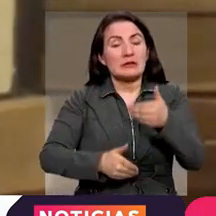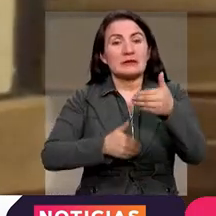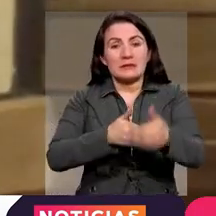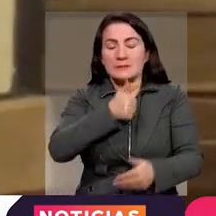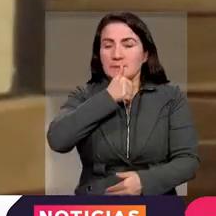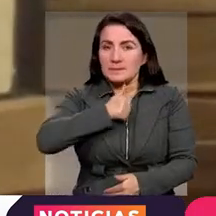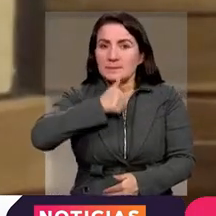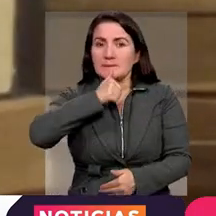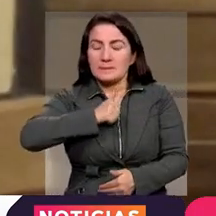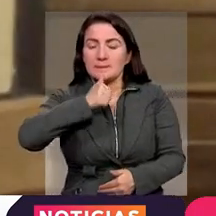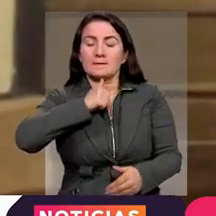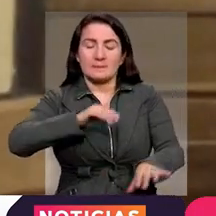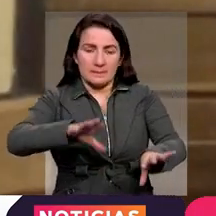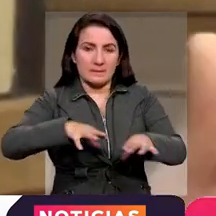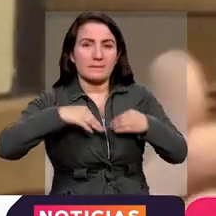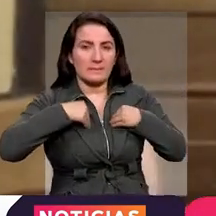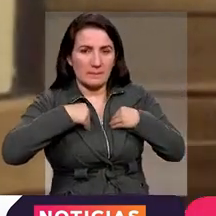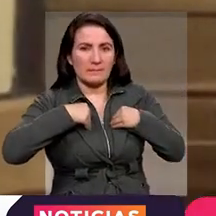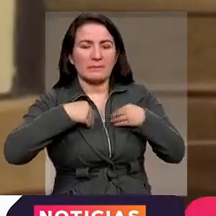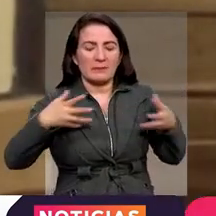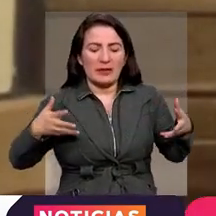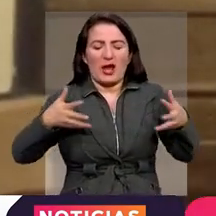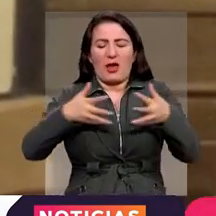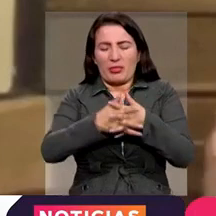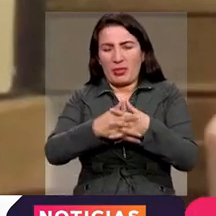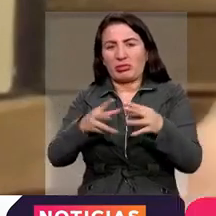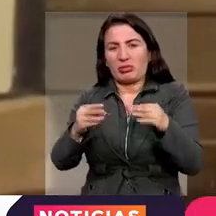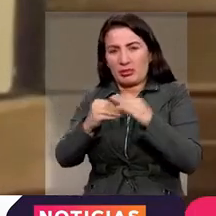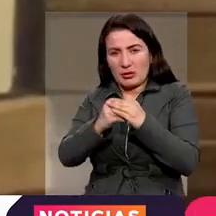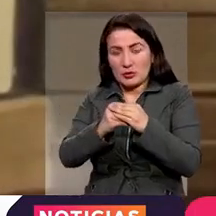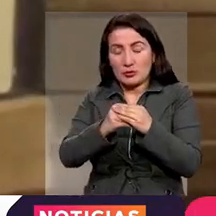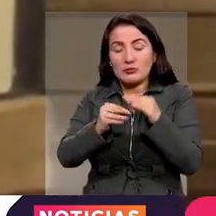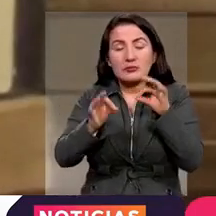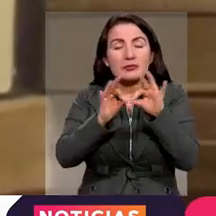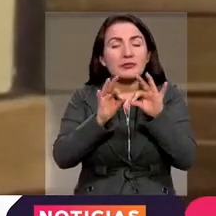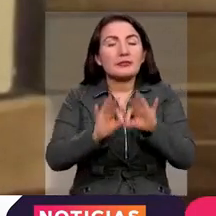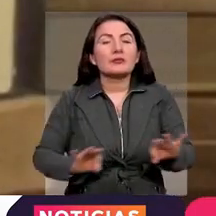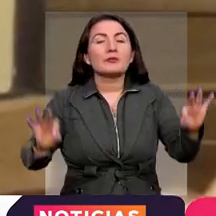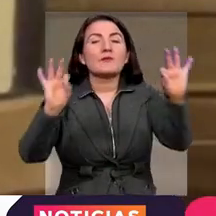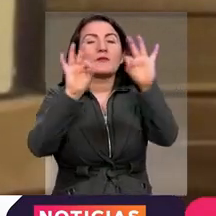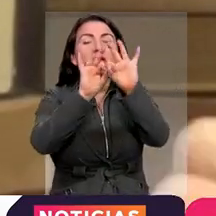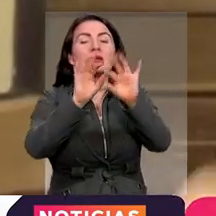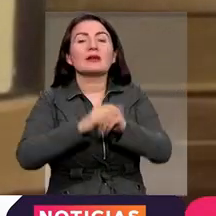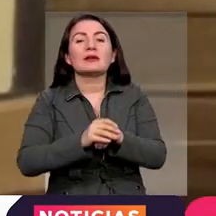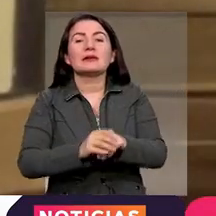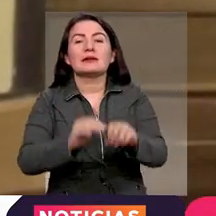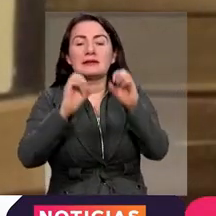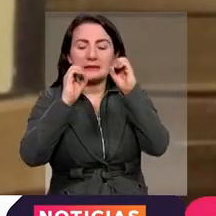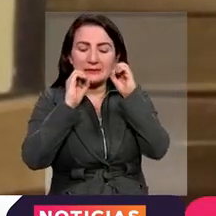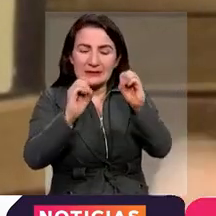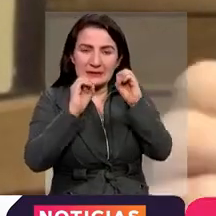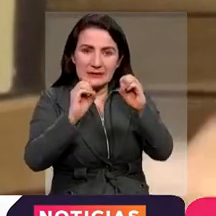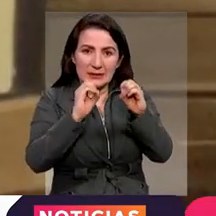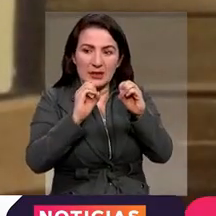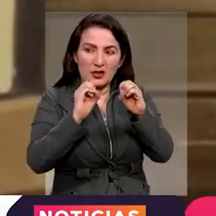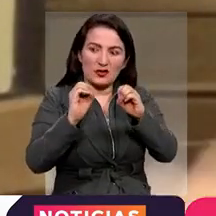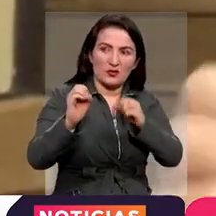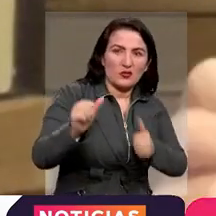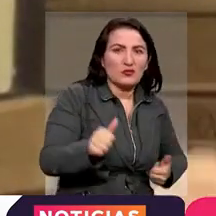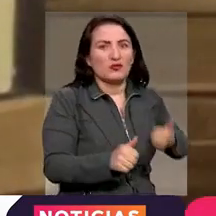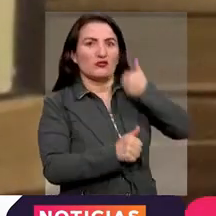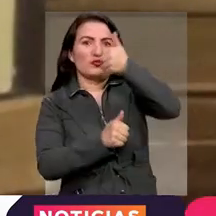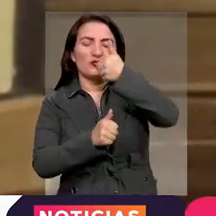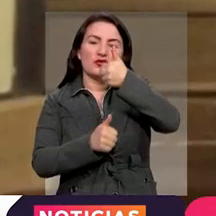resiliencia, de aceptación, de adaptación y, lo más importante, cero brotes de sublevación o